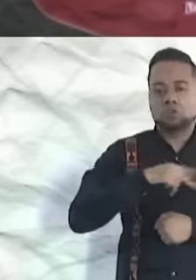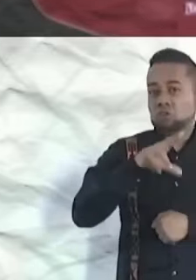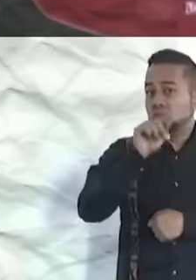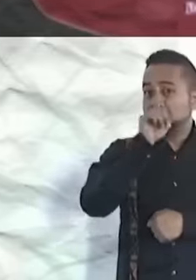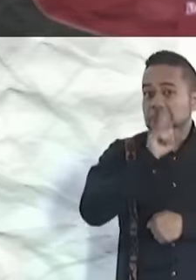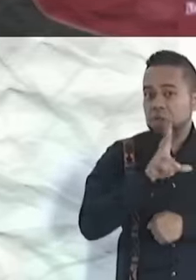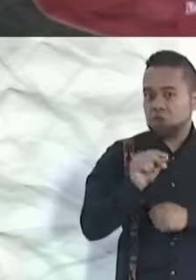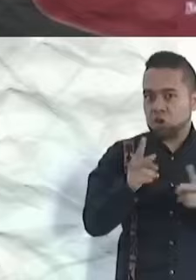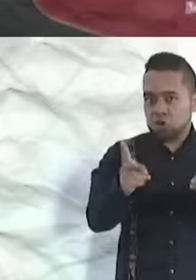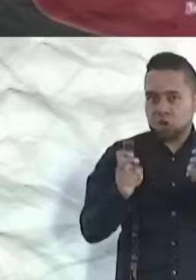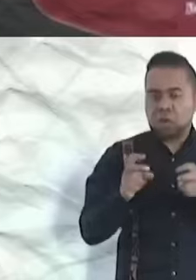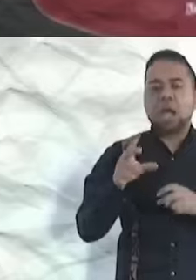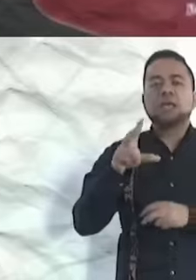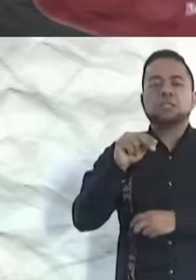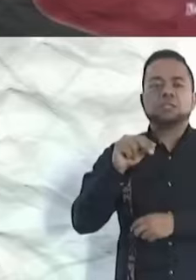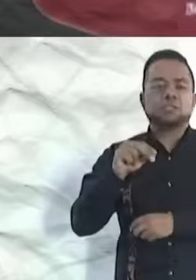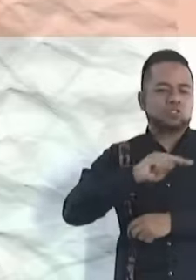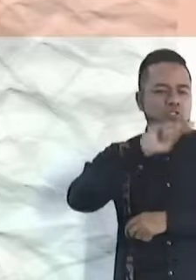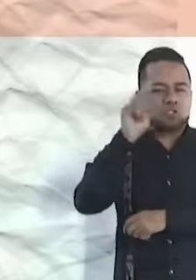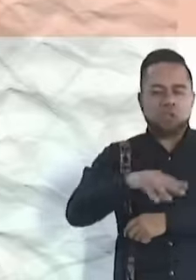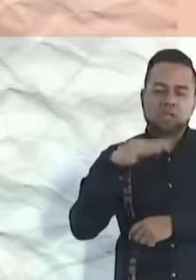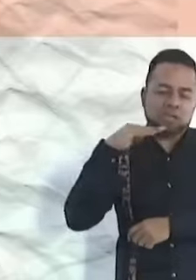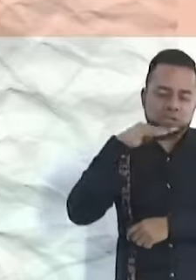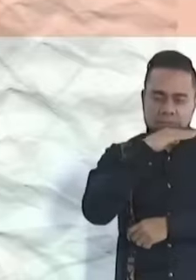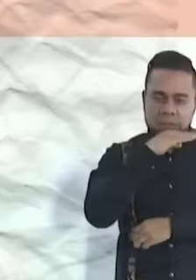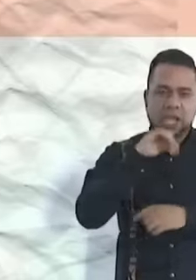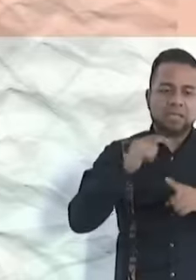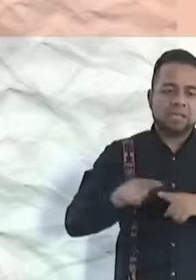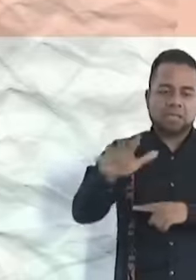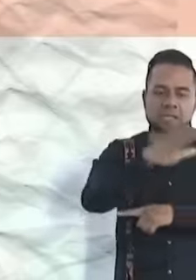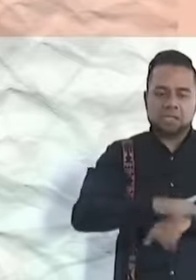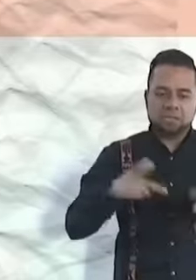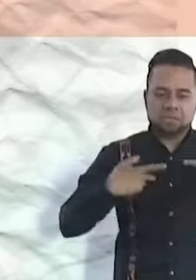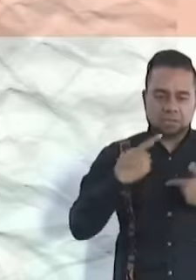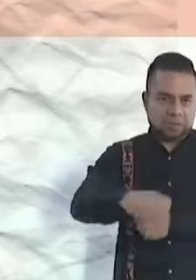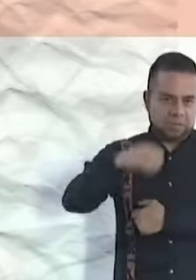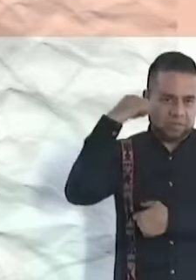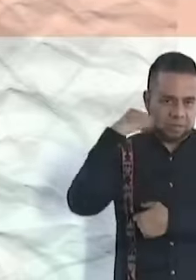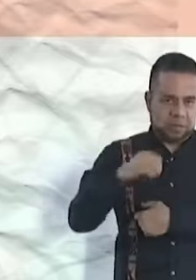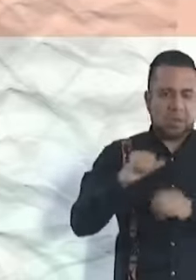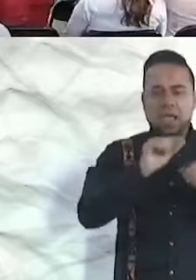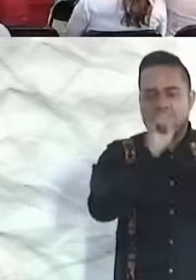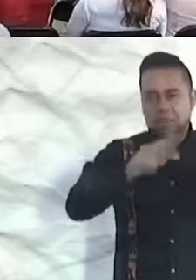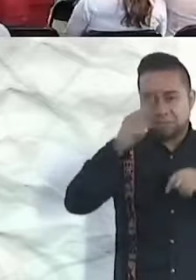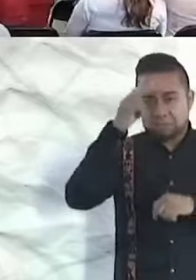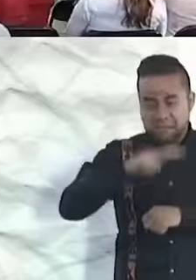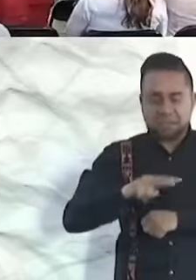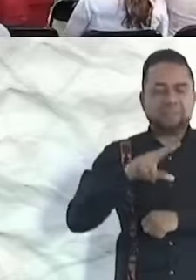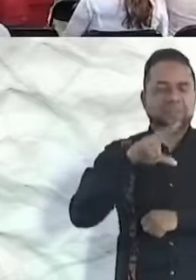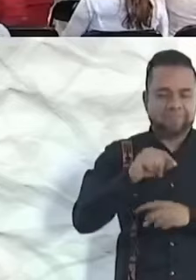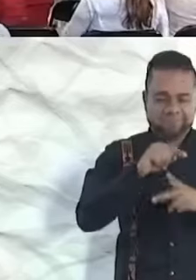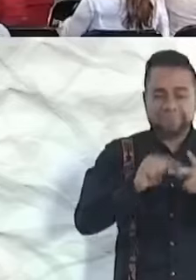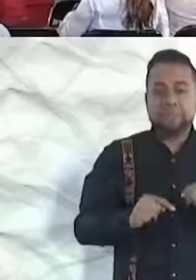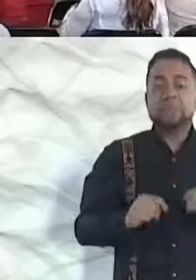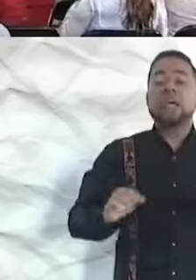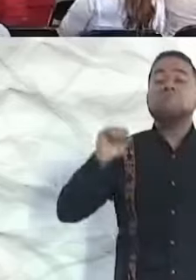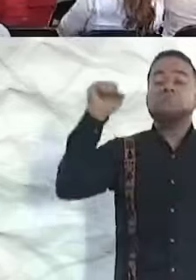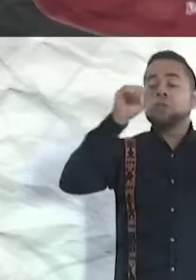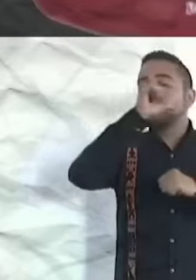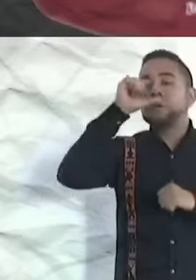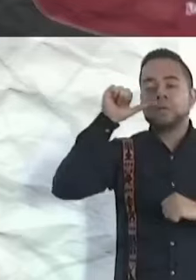mentimos, no robamos y nunca vamos a traicionar al pueblo de Oaxaca ni al pueblo de México. ¡Que viva Benito Juárez! ¡Que viva